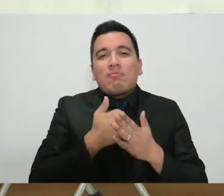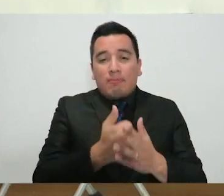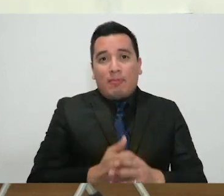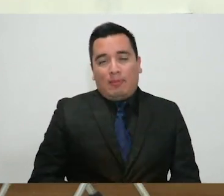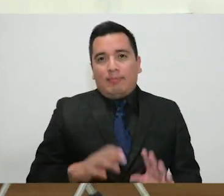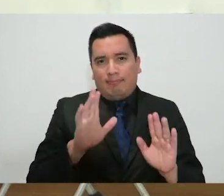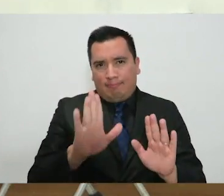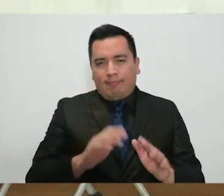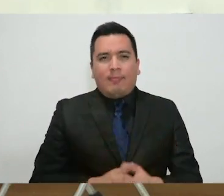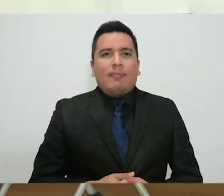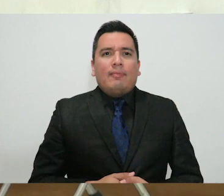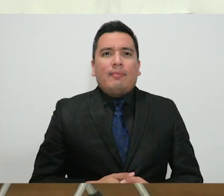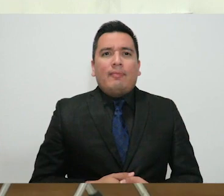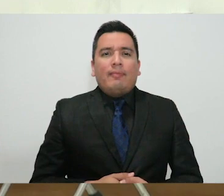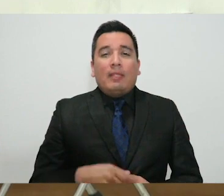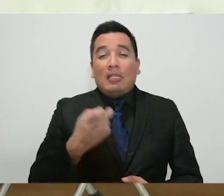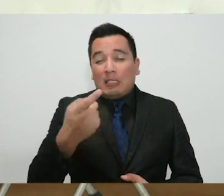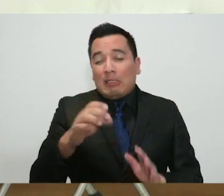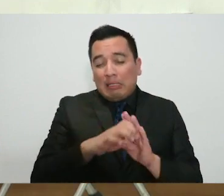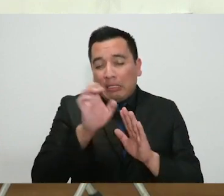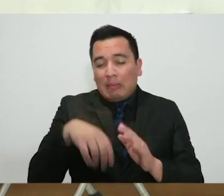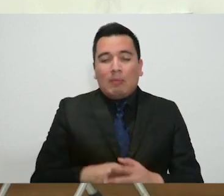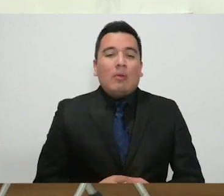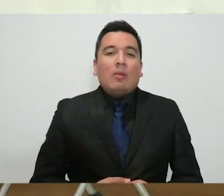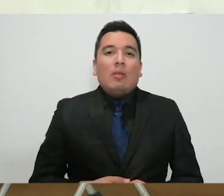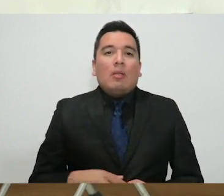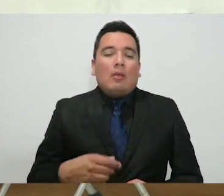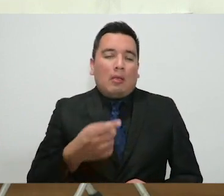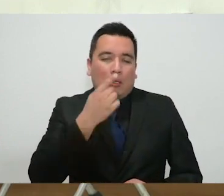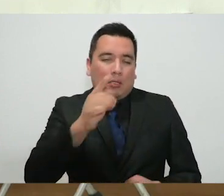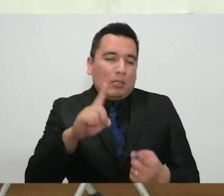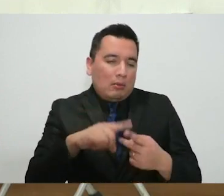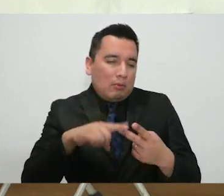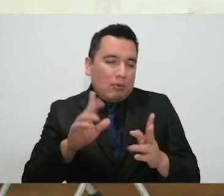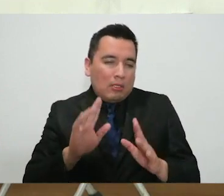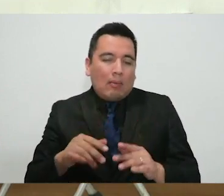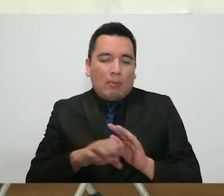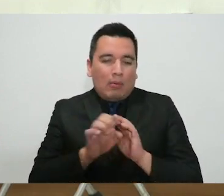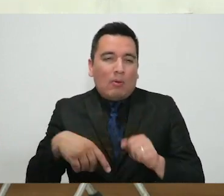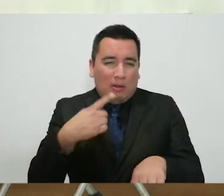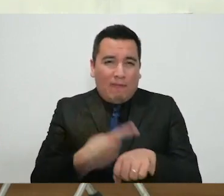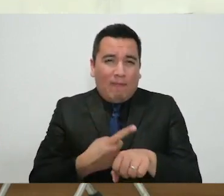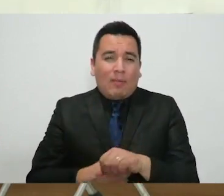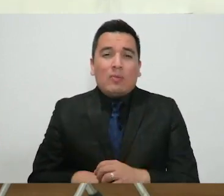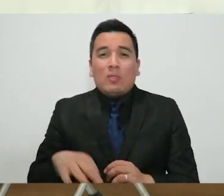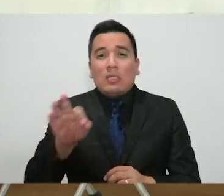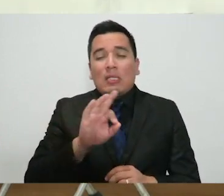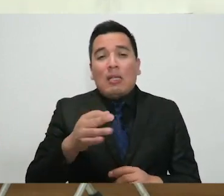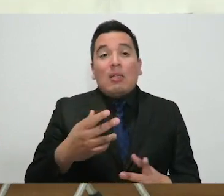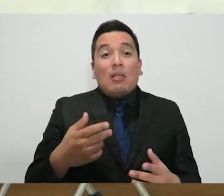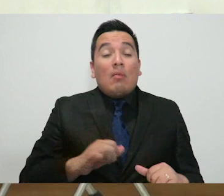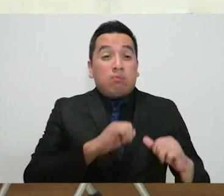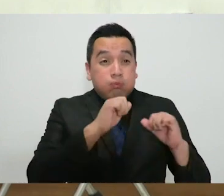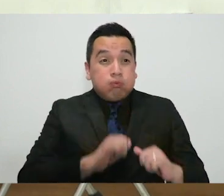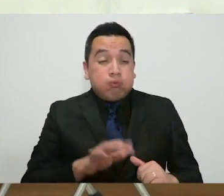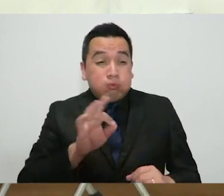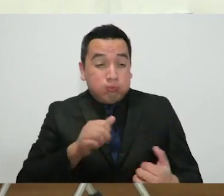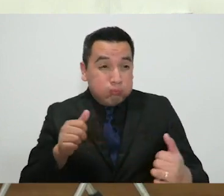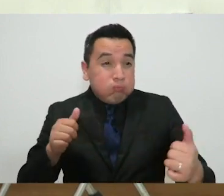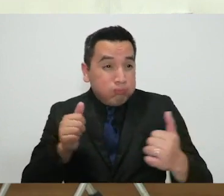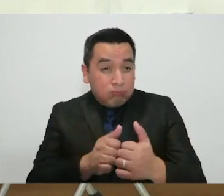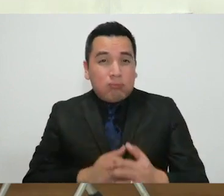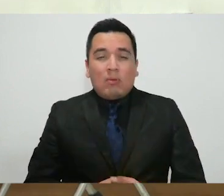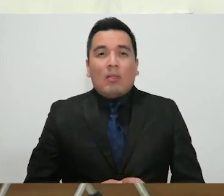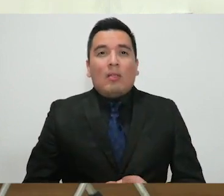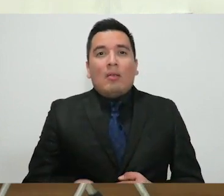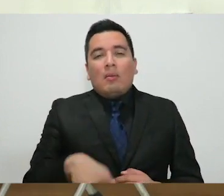Este es solamente uno, bueno, ya dije dos, el tema de los enfermos, de cómo las autoridades pueden